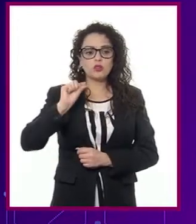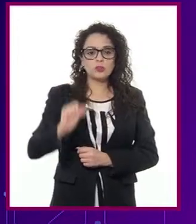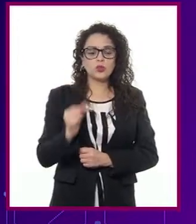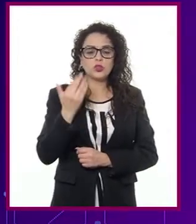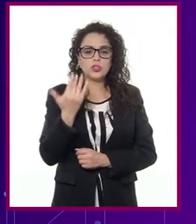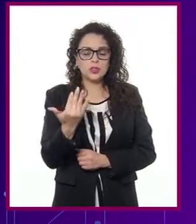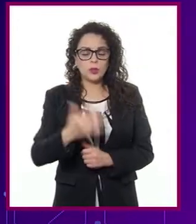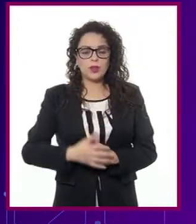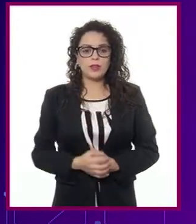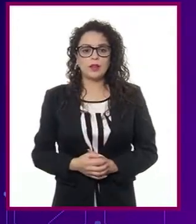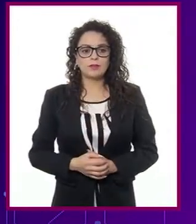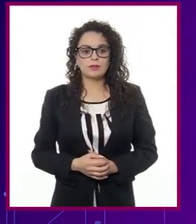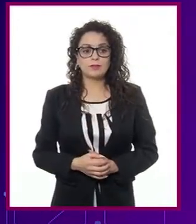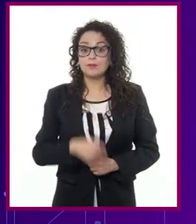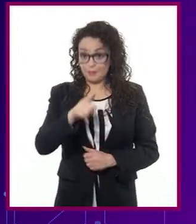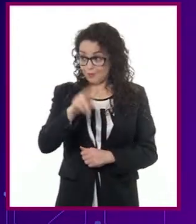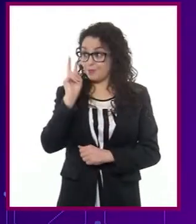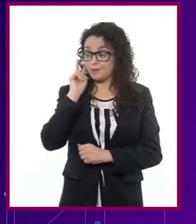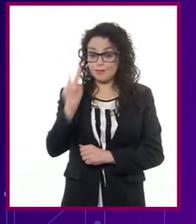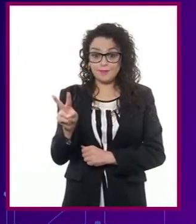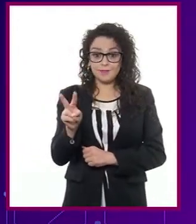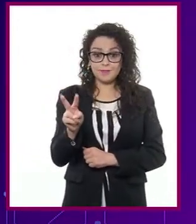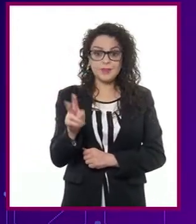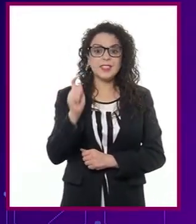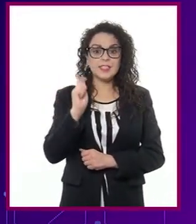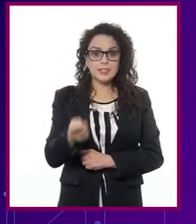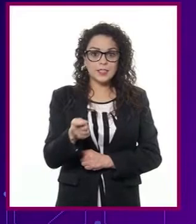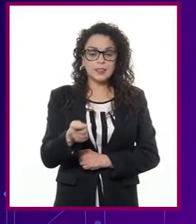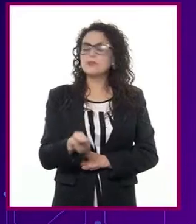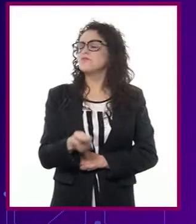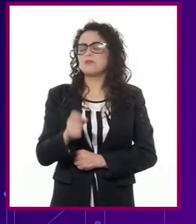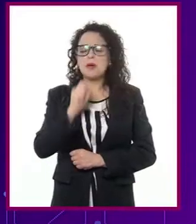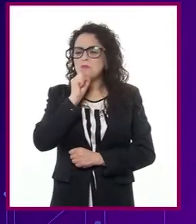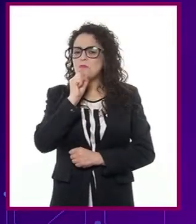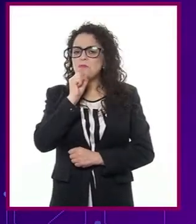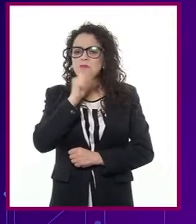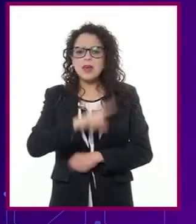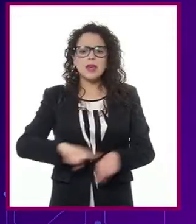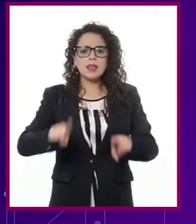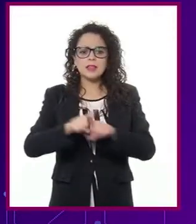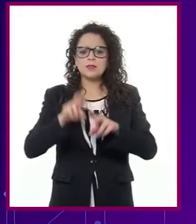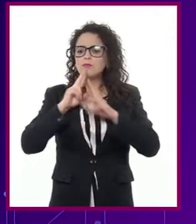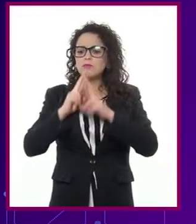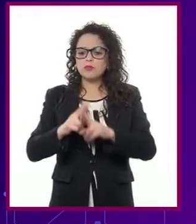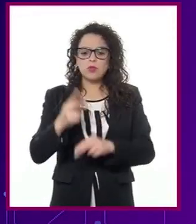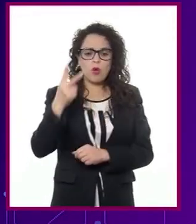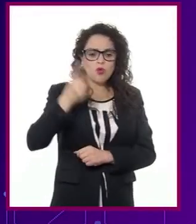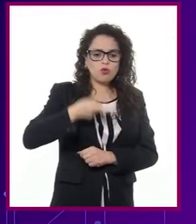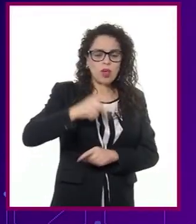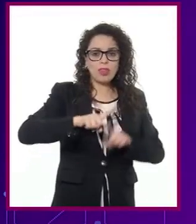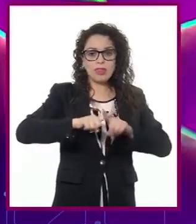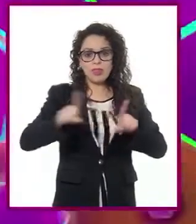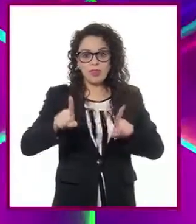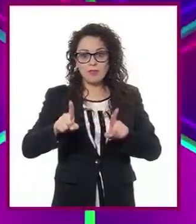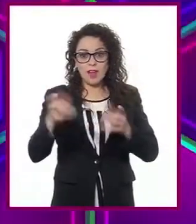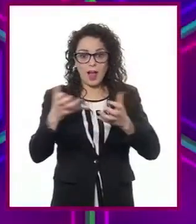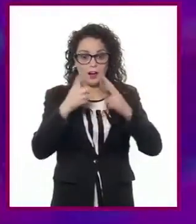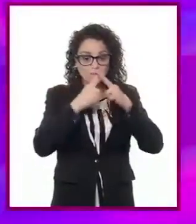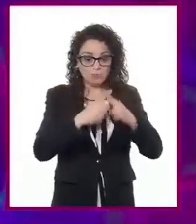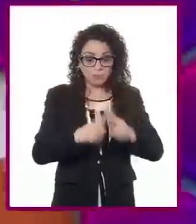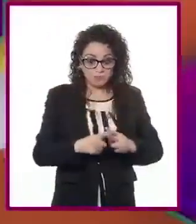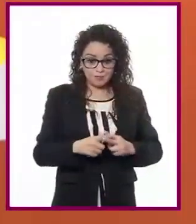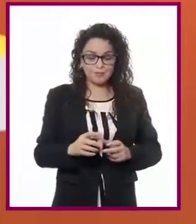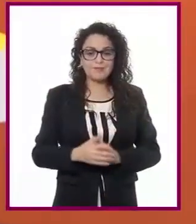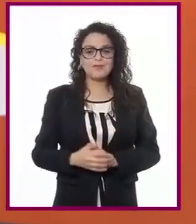9,202.50. Como pueden ver, obtuvimos el mismo resultado utilizando ambos procedimientos. Alumnas